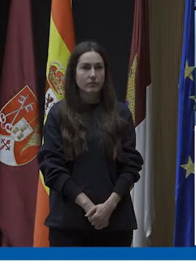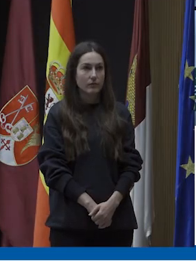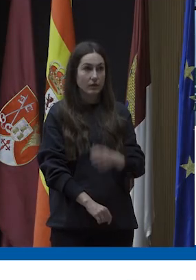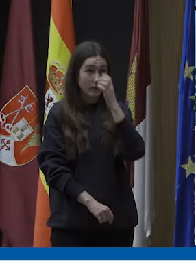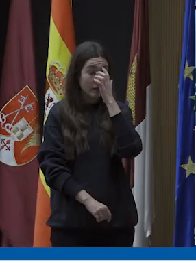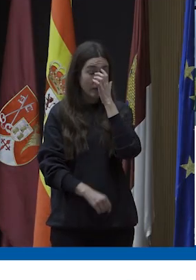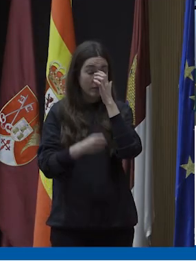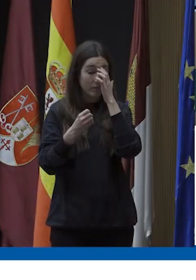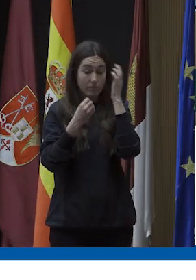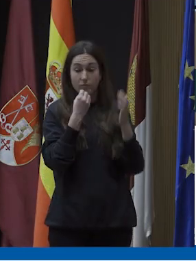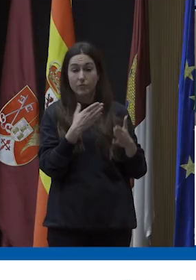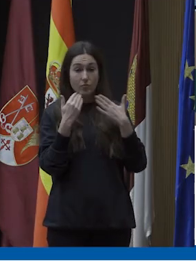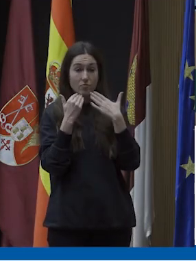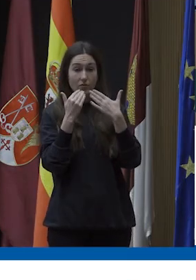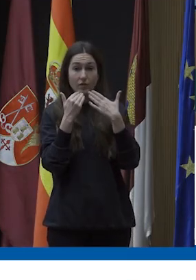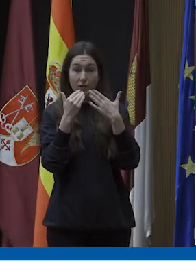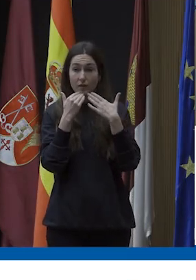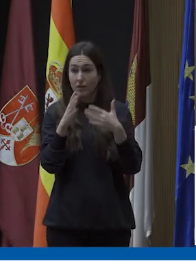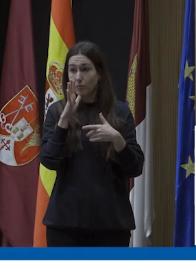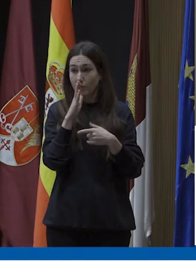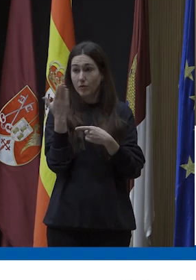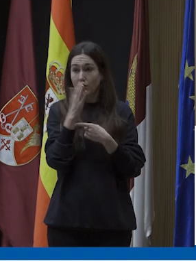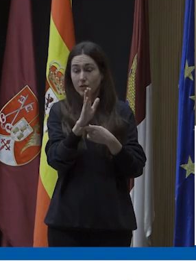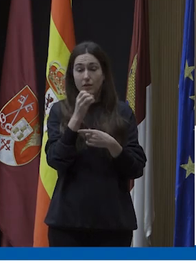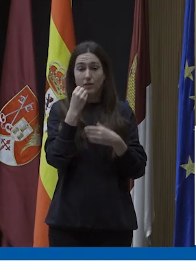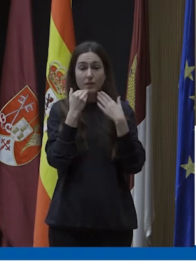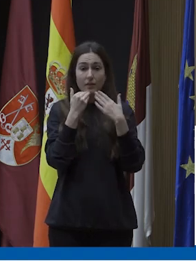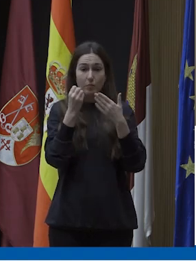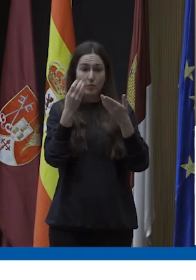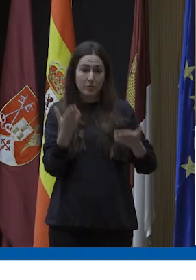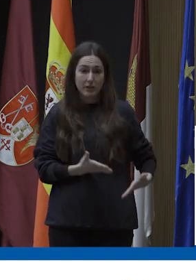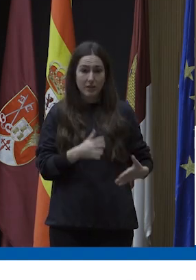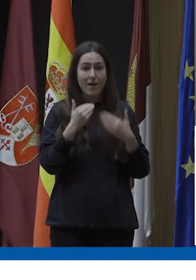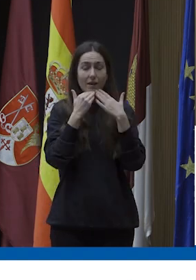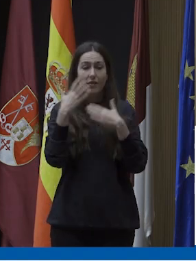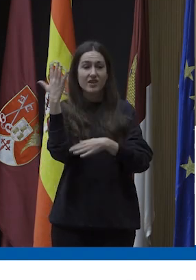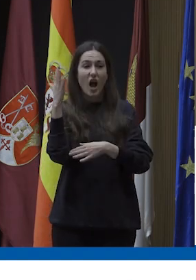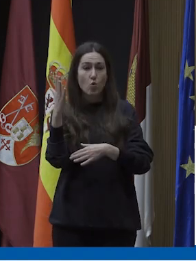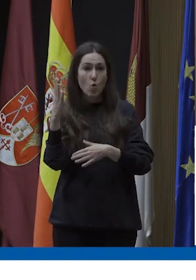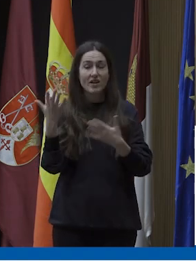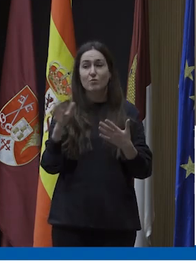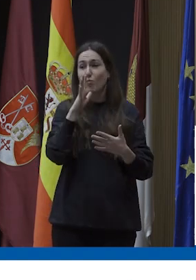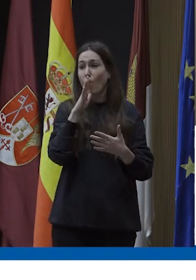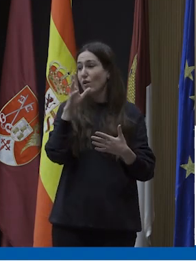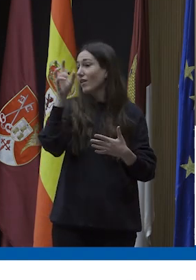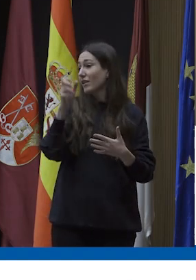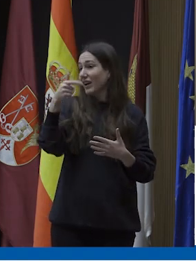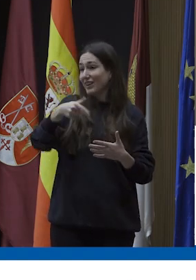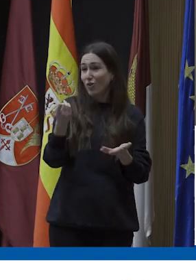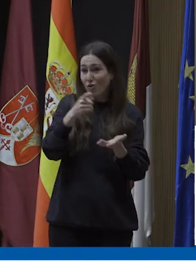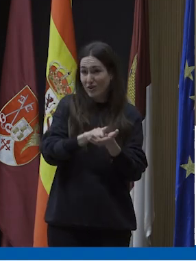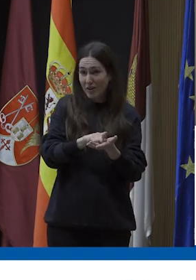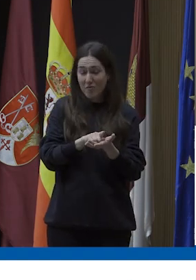Bueno, pues ante todo agradecer estas palabras de bienvenida, agradecer a Luis que nos podamos ver aquí otra vez, que hayan contado conmigo de nuevo y por